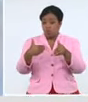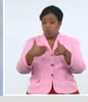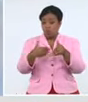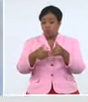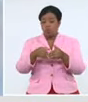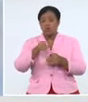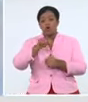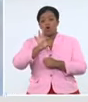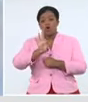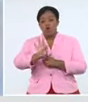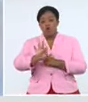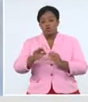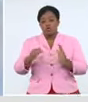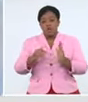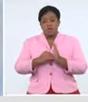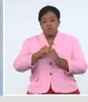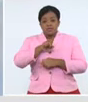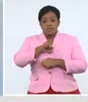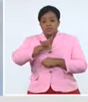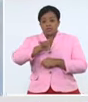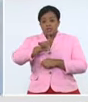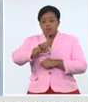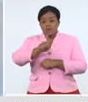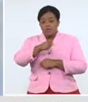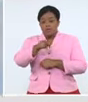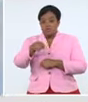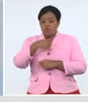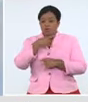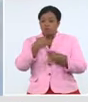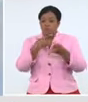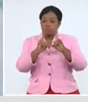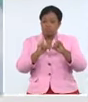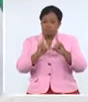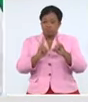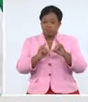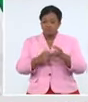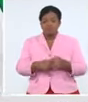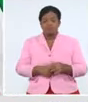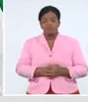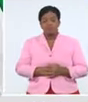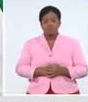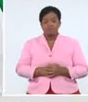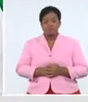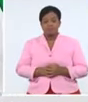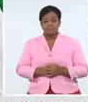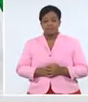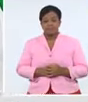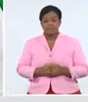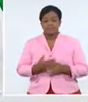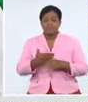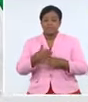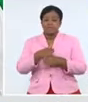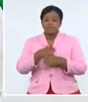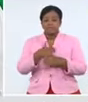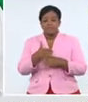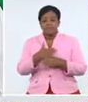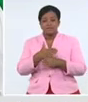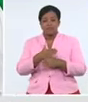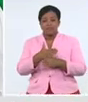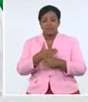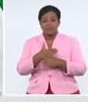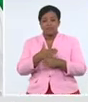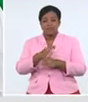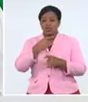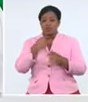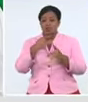8.191 fallecidos en Cuba con la enfermedad. Eso hace que la tasa de letalidad se